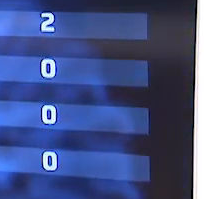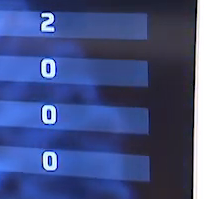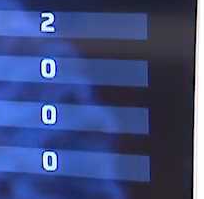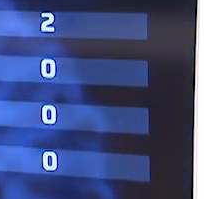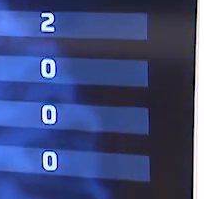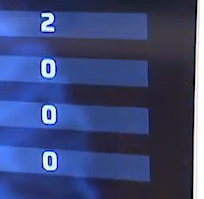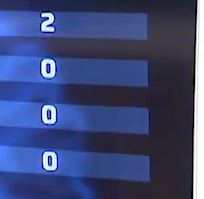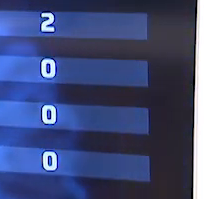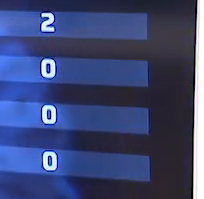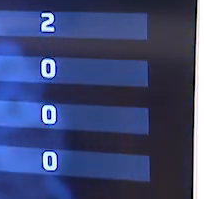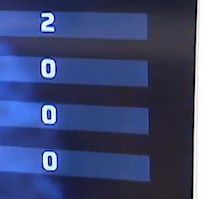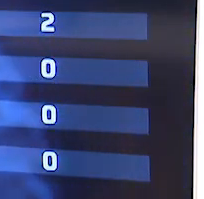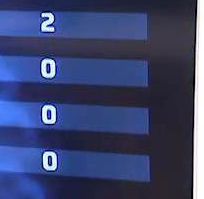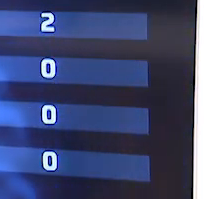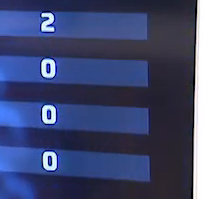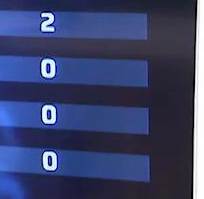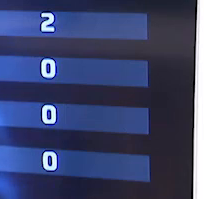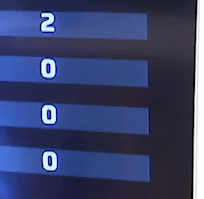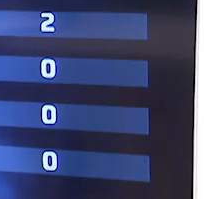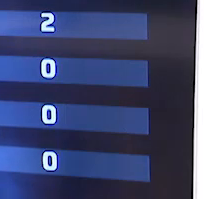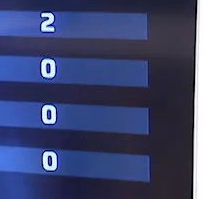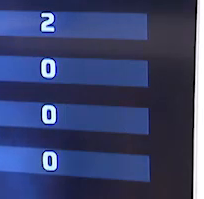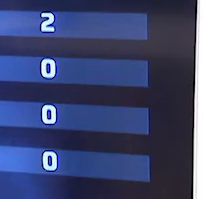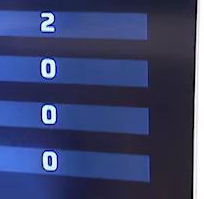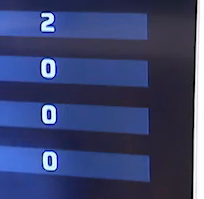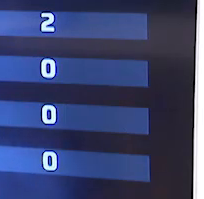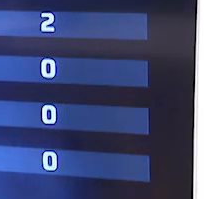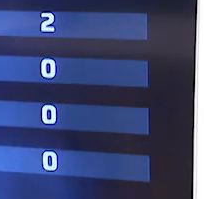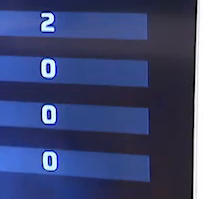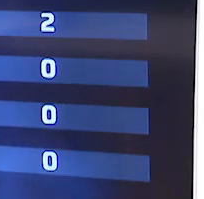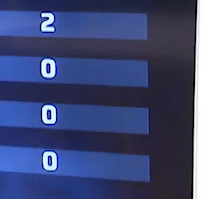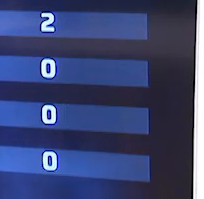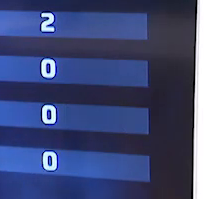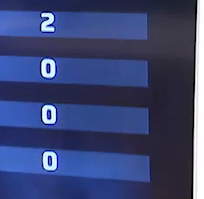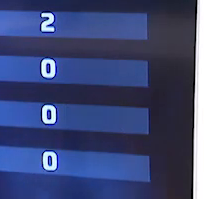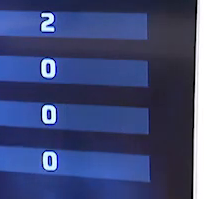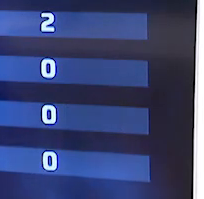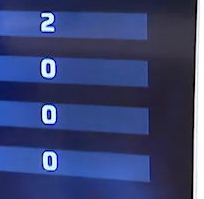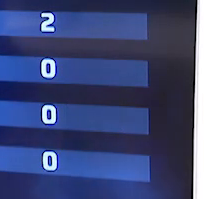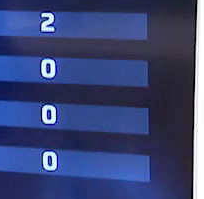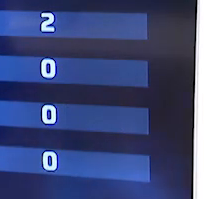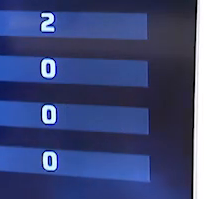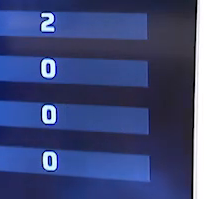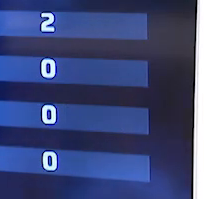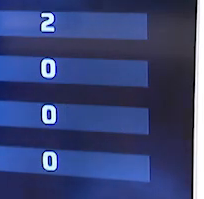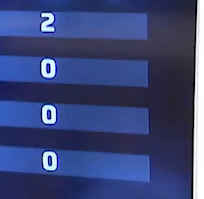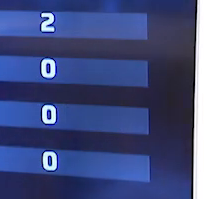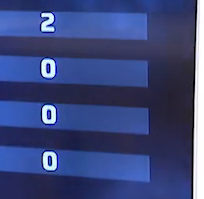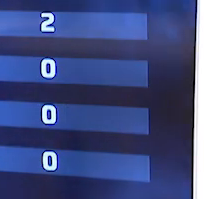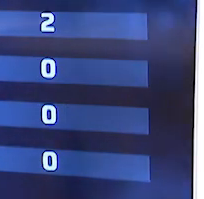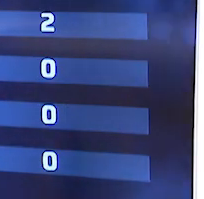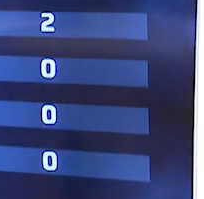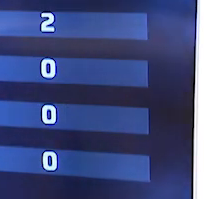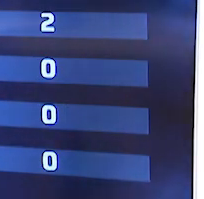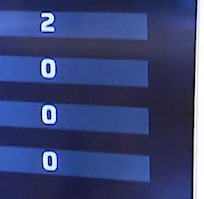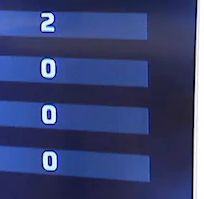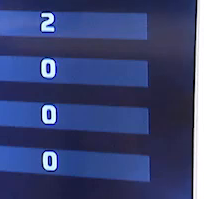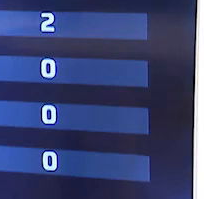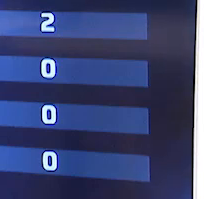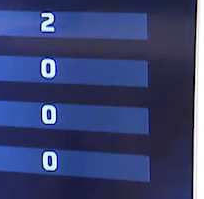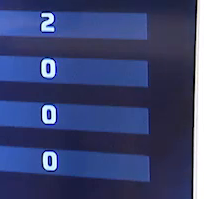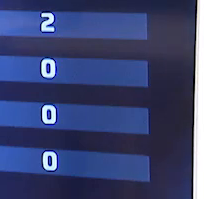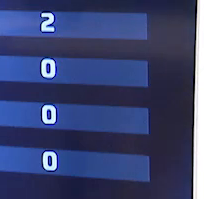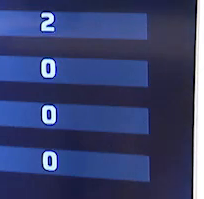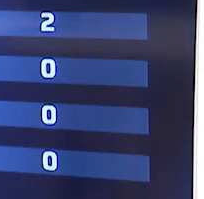que en Armenia, en su capital, hay 168 casos en total, 138 recuperados, 2 personas fallecidas. Continuamos